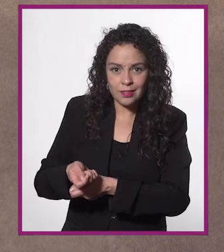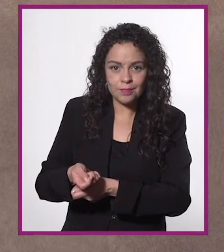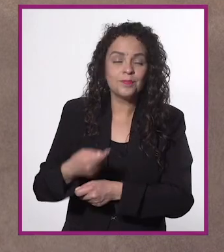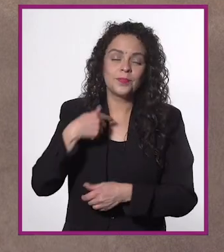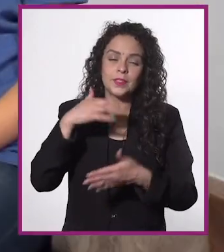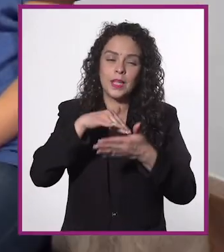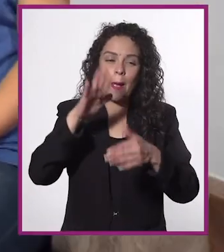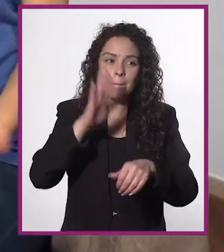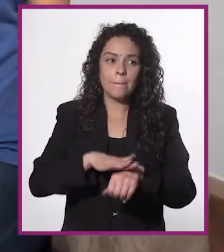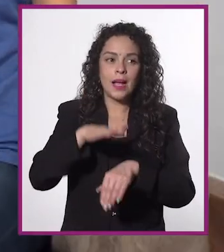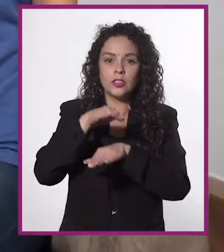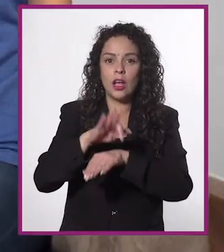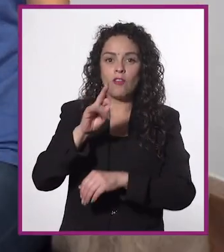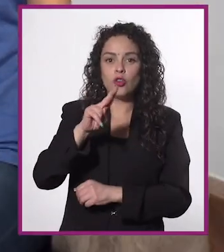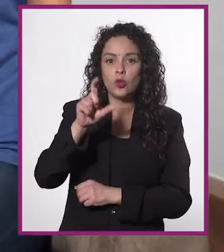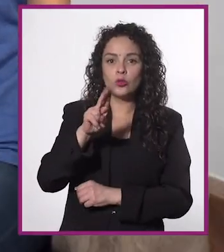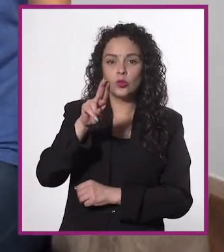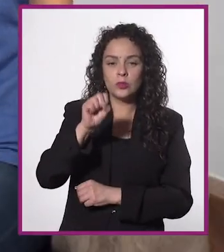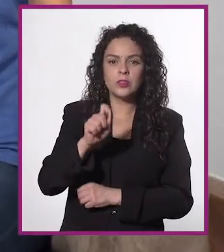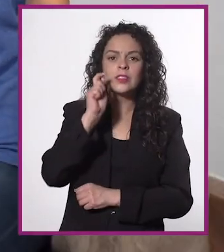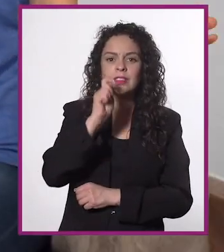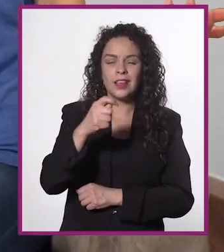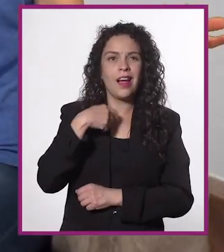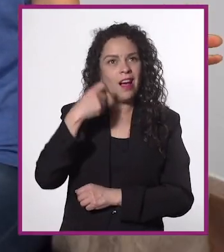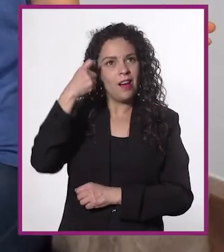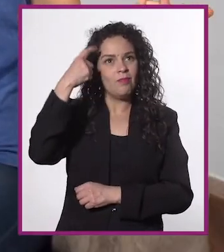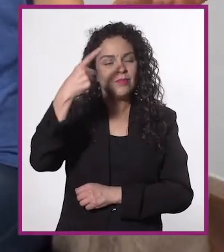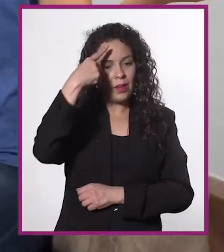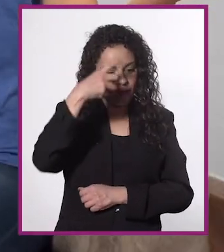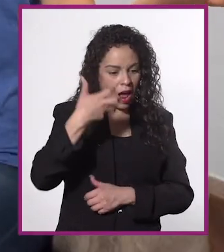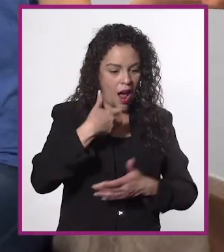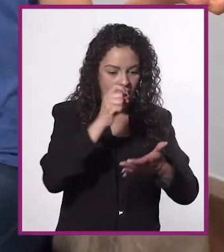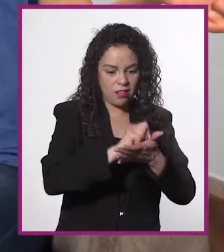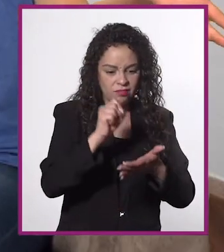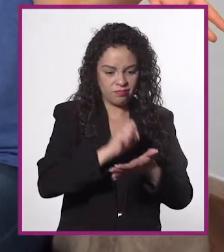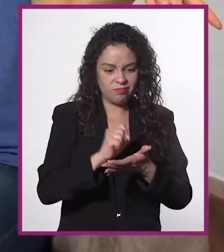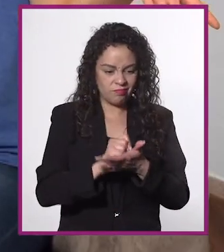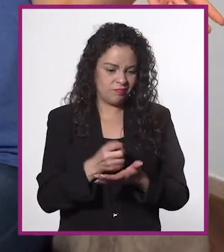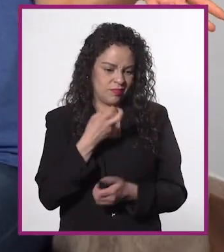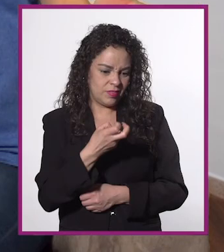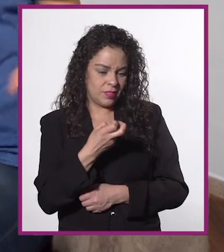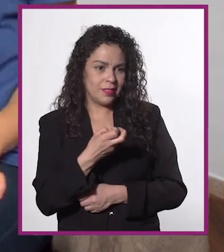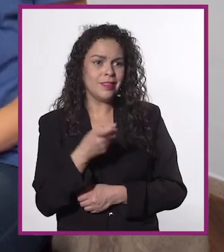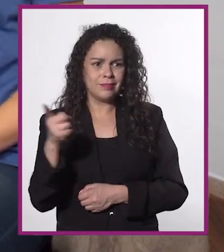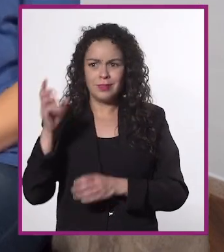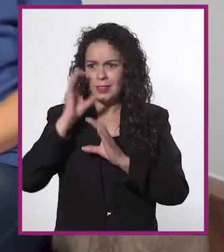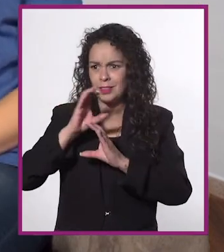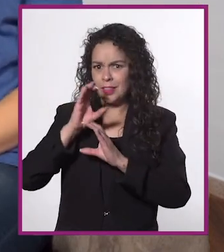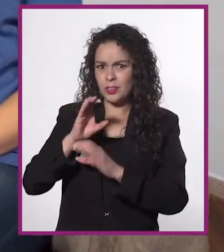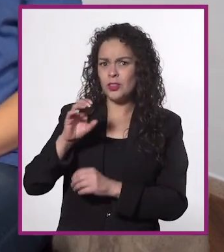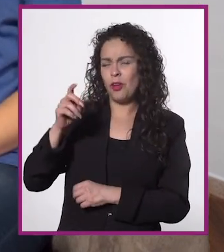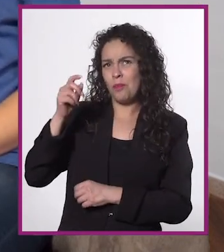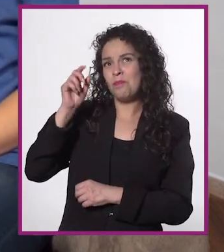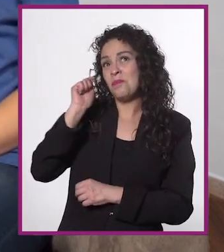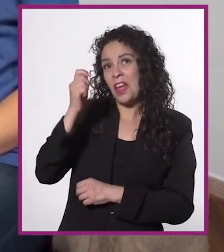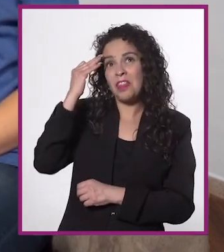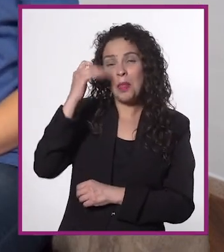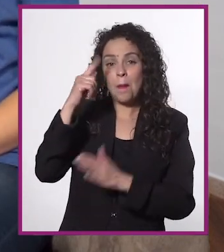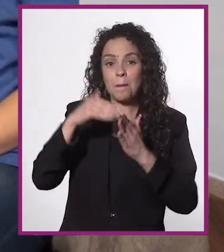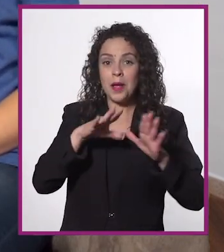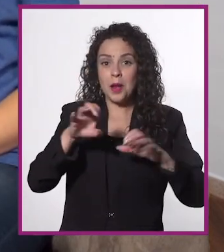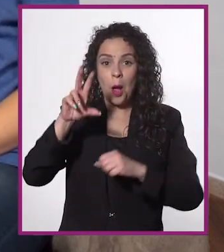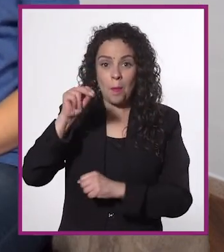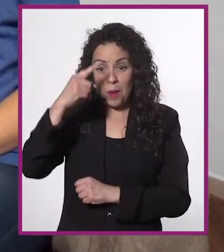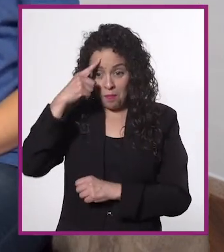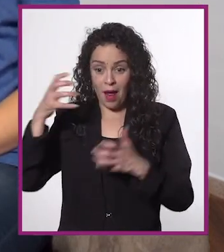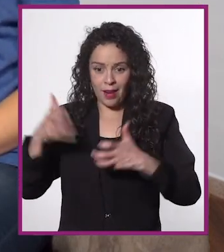críticos en el sistema. Y qué mejor que una canción pop ochentera para hacerlo. Me he dado cuenta que hay un rechazo del público al teatro,